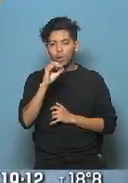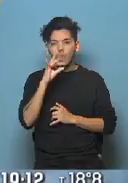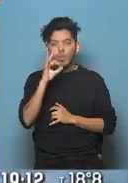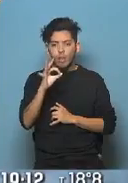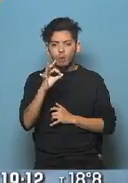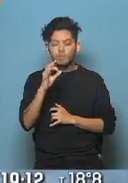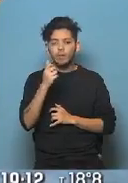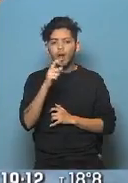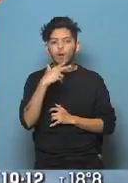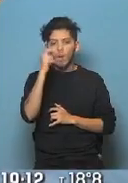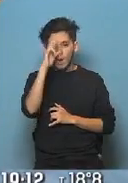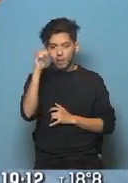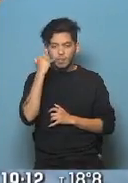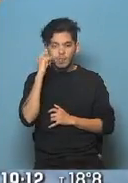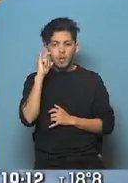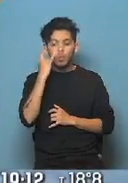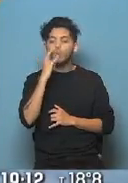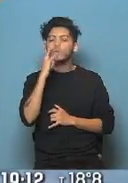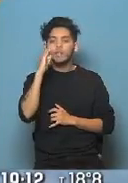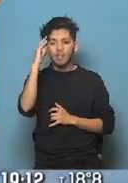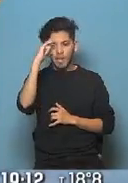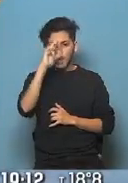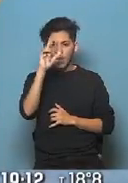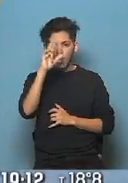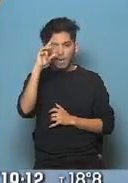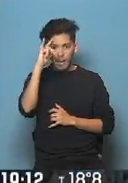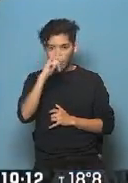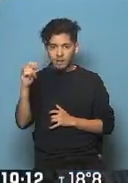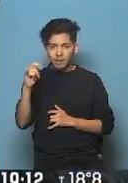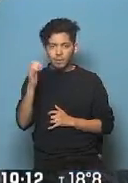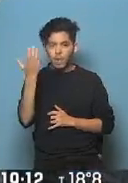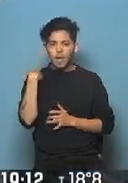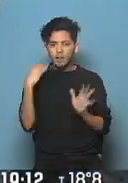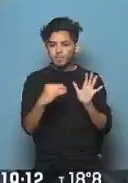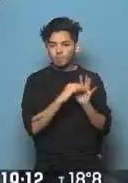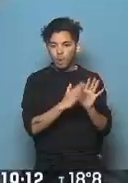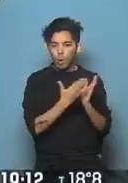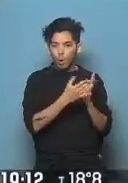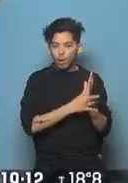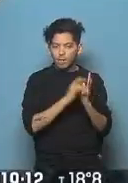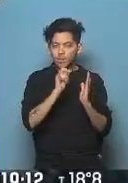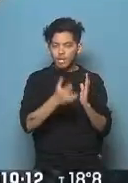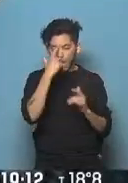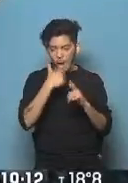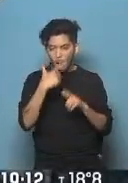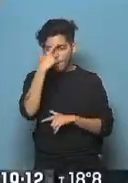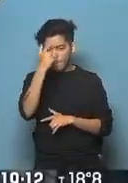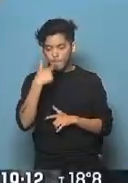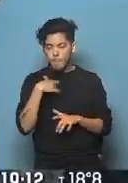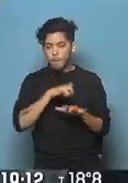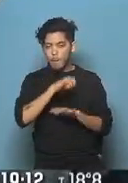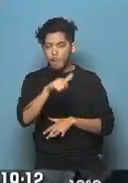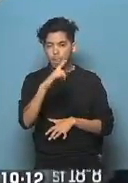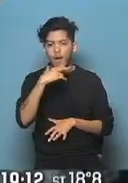Daniel Álvarez y Víctor Fabián Gutiérrez. En el caso de Álvarez fue mencionado en la causa por el ex piloto de avión presidencial